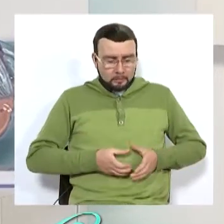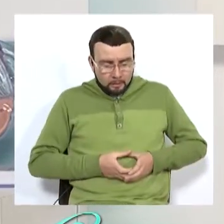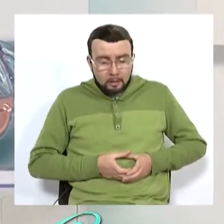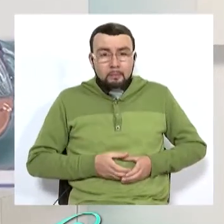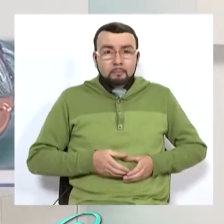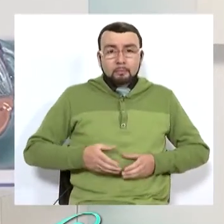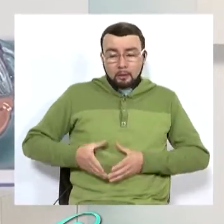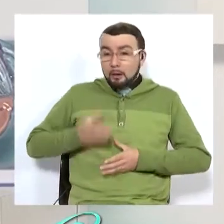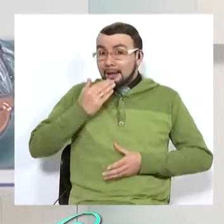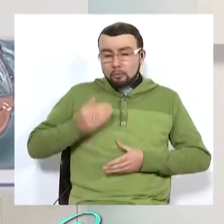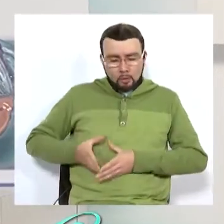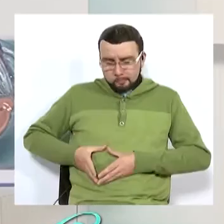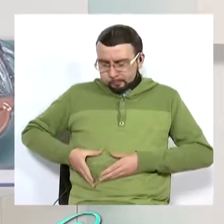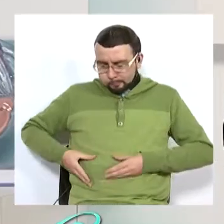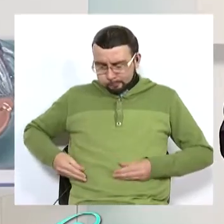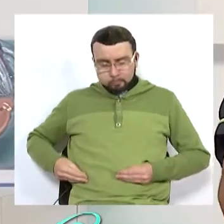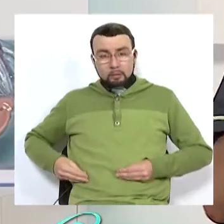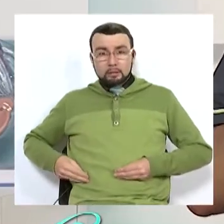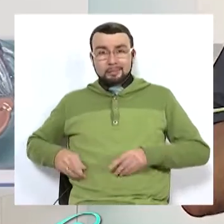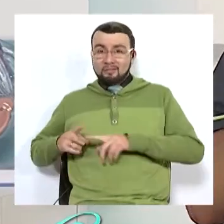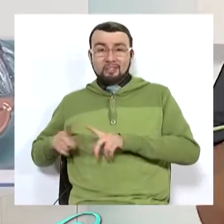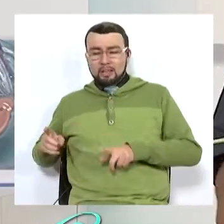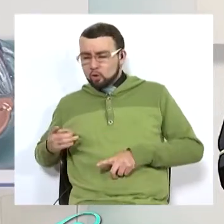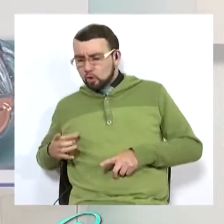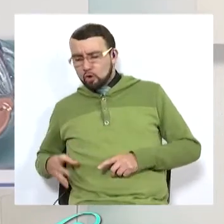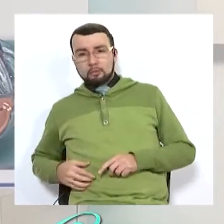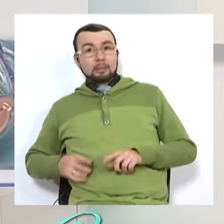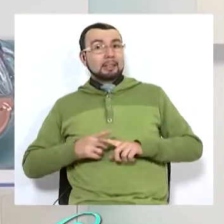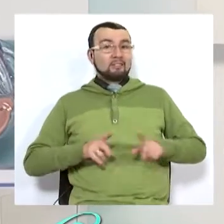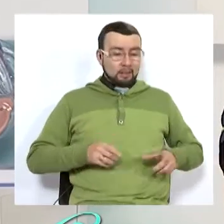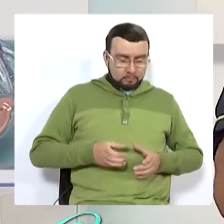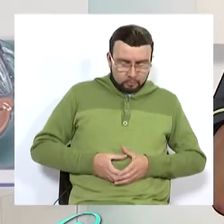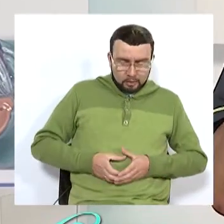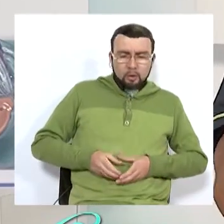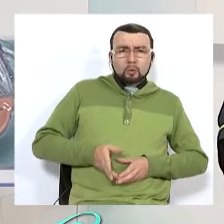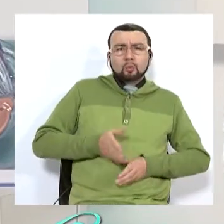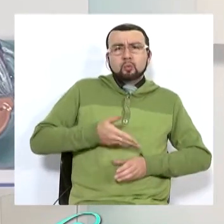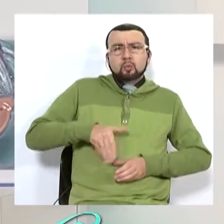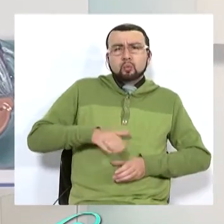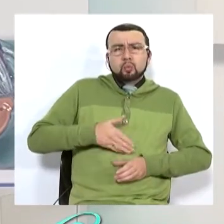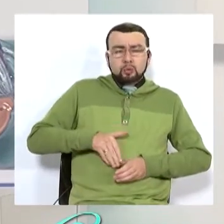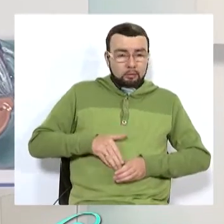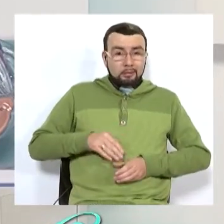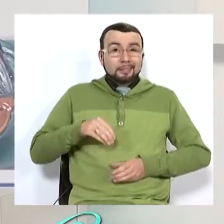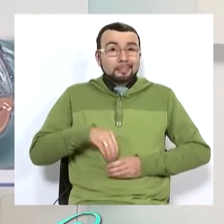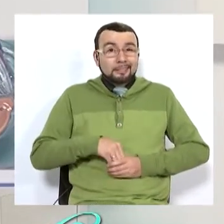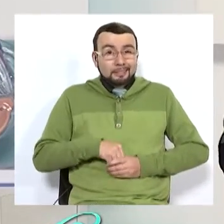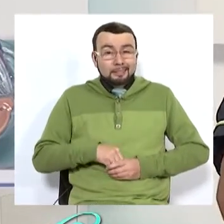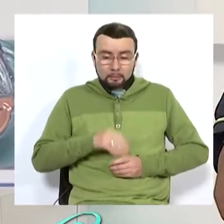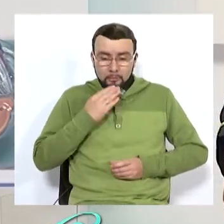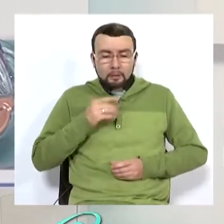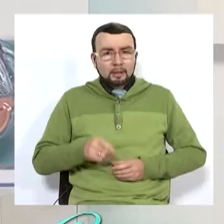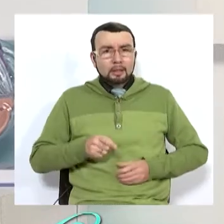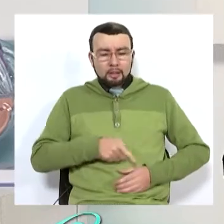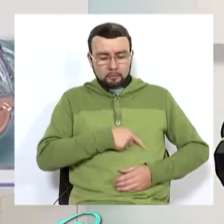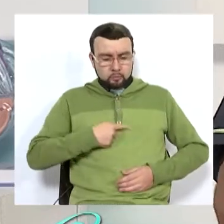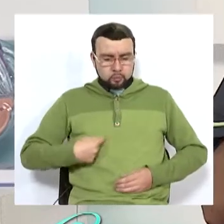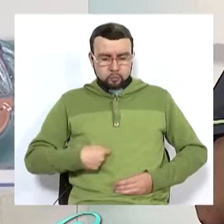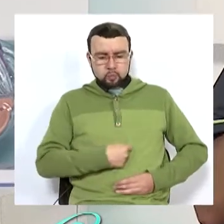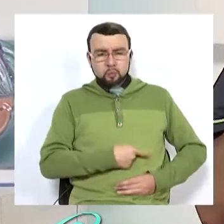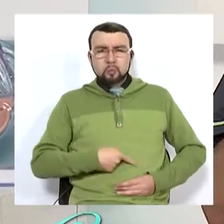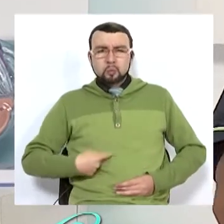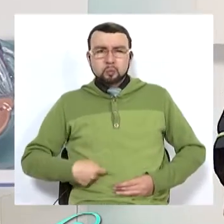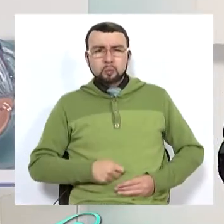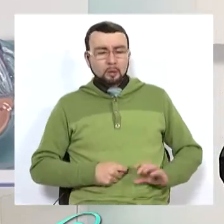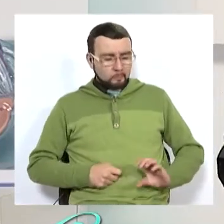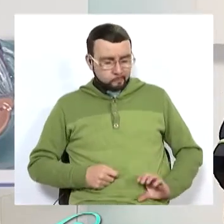el hígado, es diferente el dolor de una víscera hueca como lo que son las asas intestinales, el